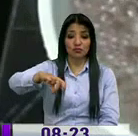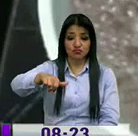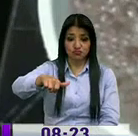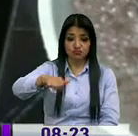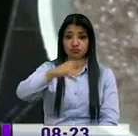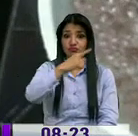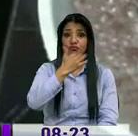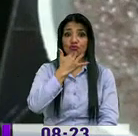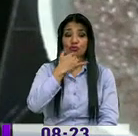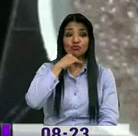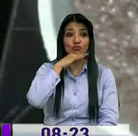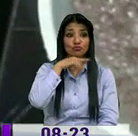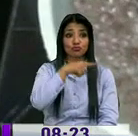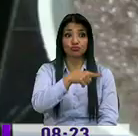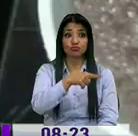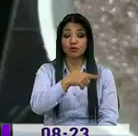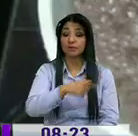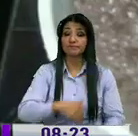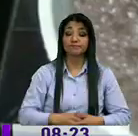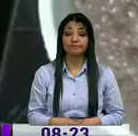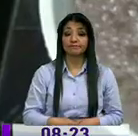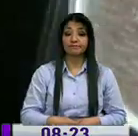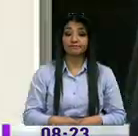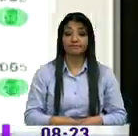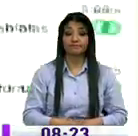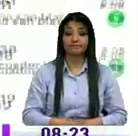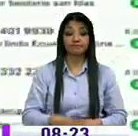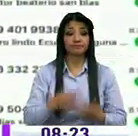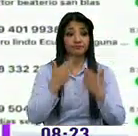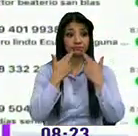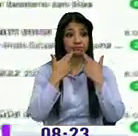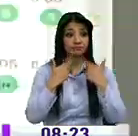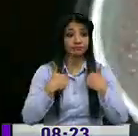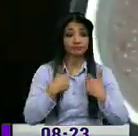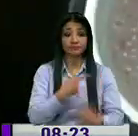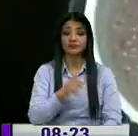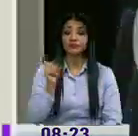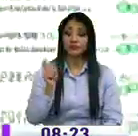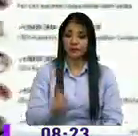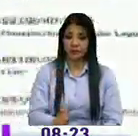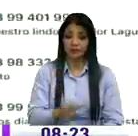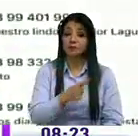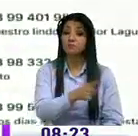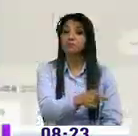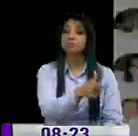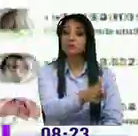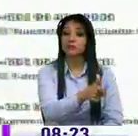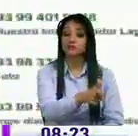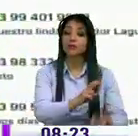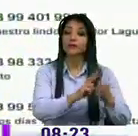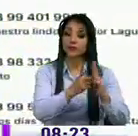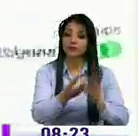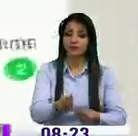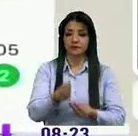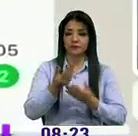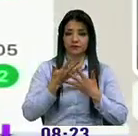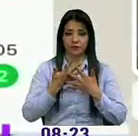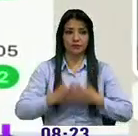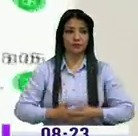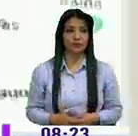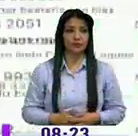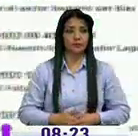así. Sur de Quito, autoridades de agua potable. ¿Alguna respuesta debe haber frente a esto? Esto dicen los vecinos. Miren